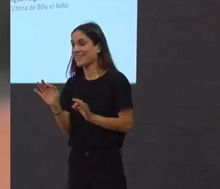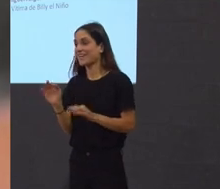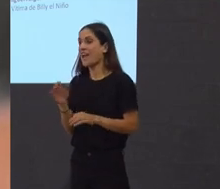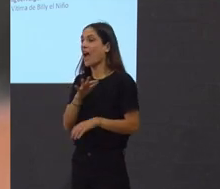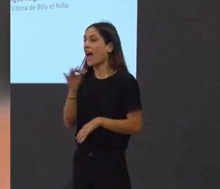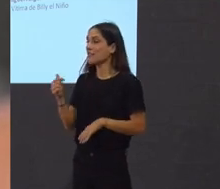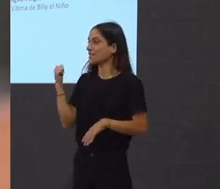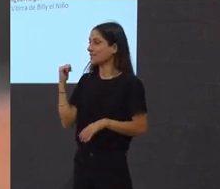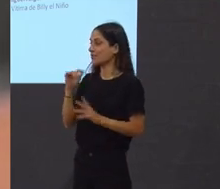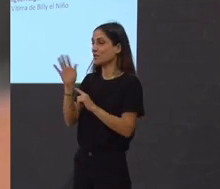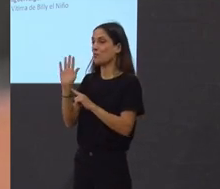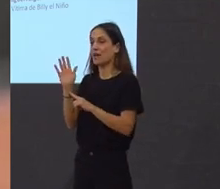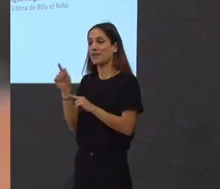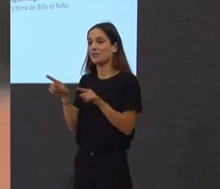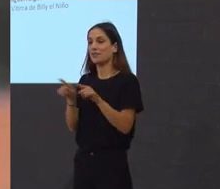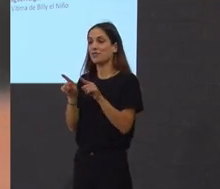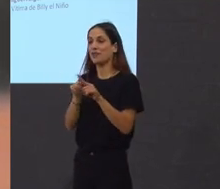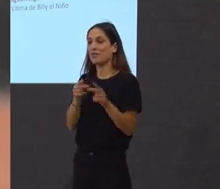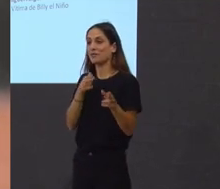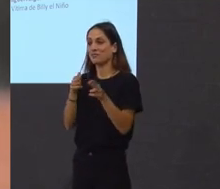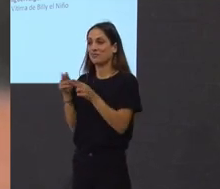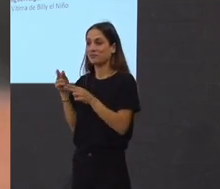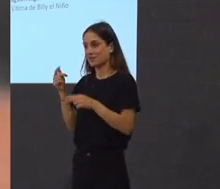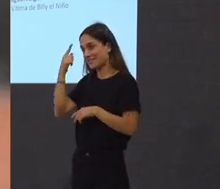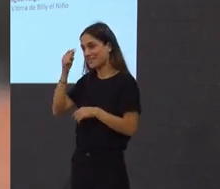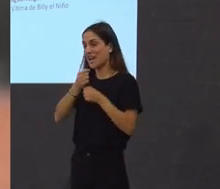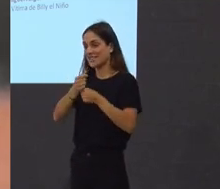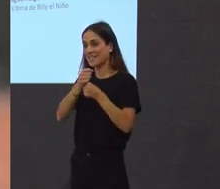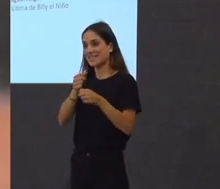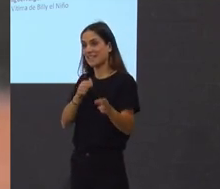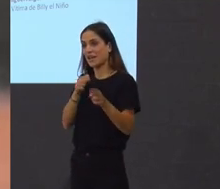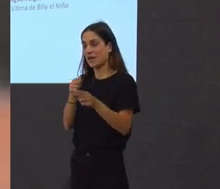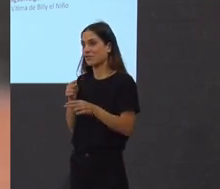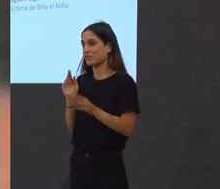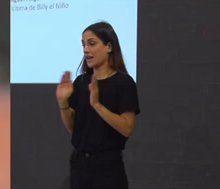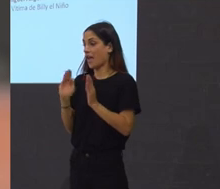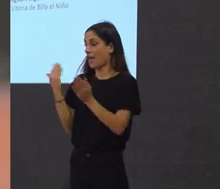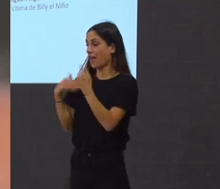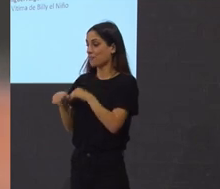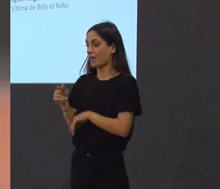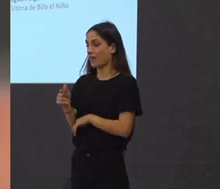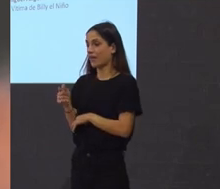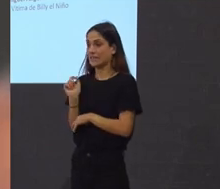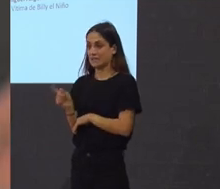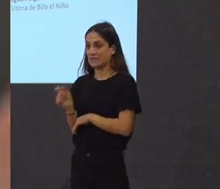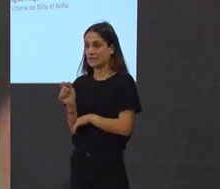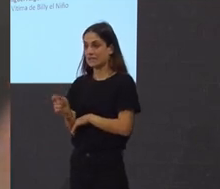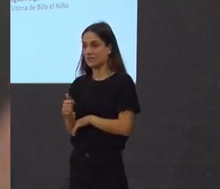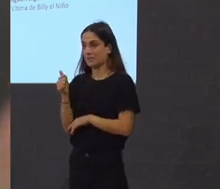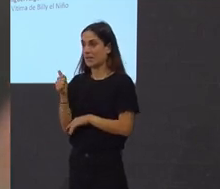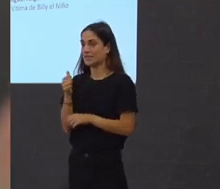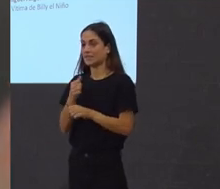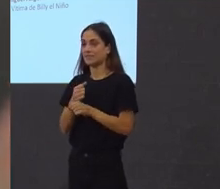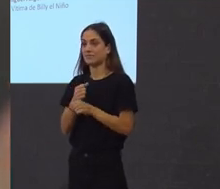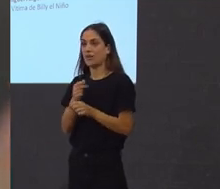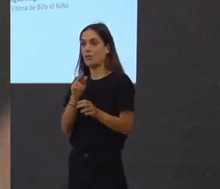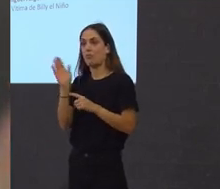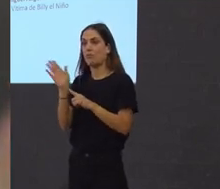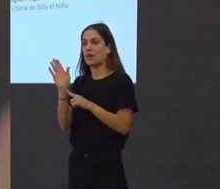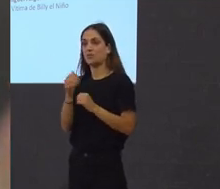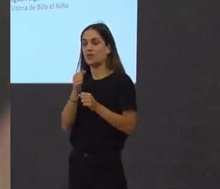oeste o sea que es un que era muy frecuente en aquellos tiempos no después del nodo yo confieso que si